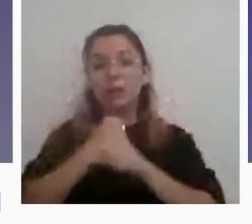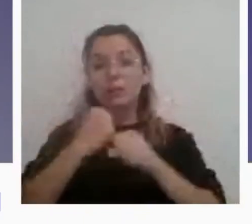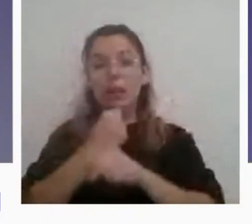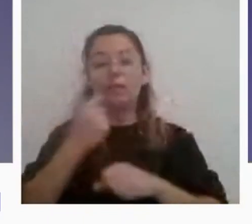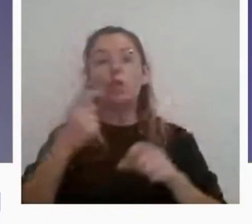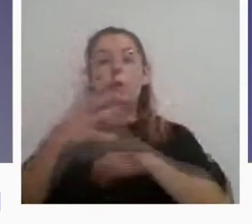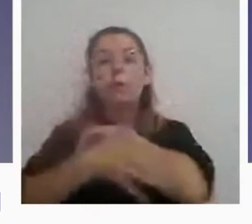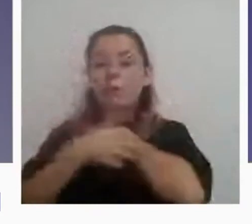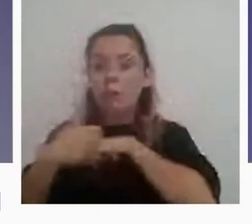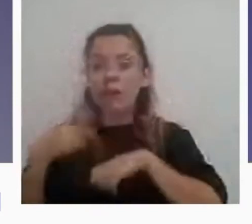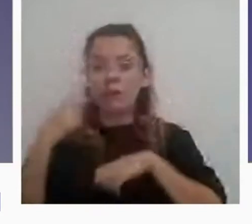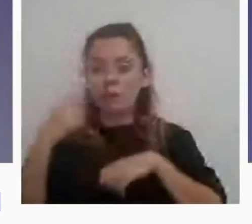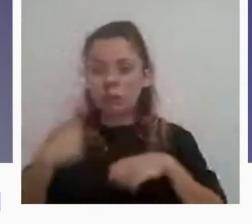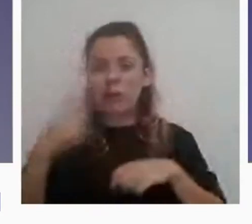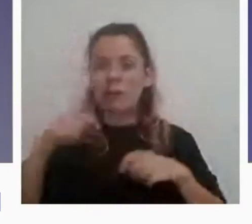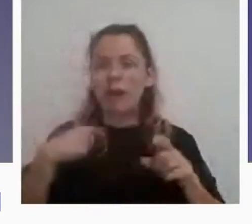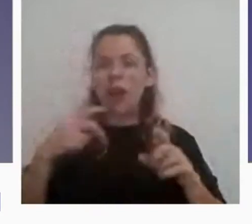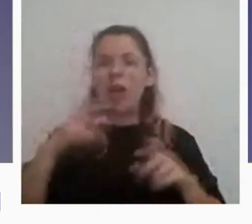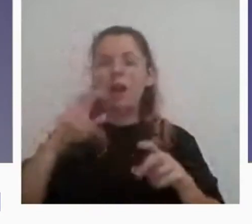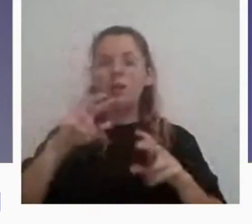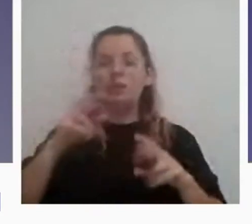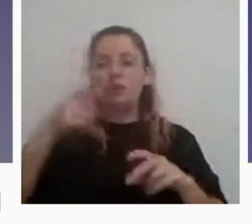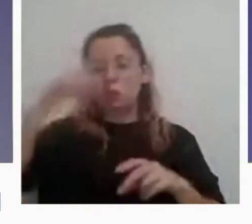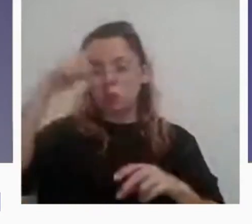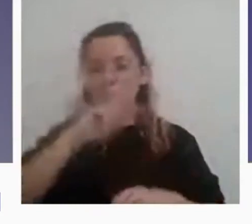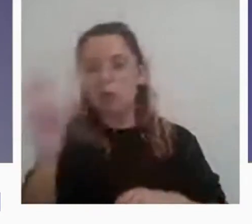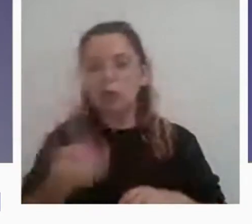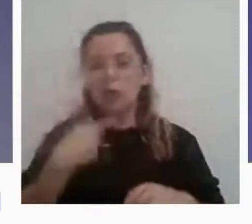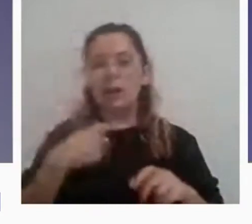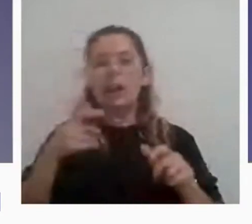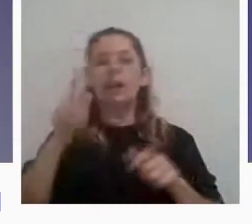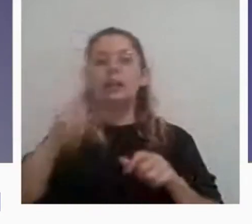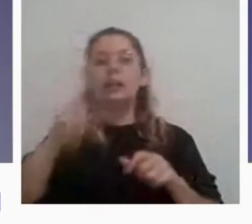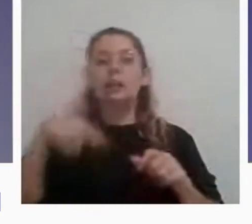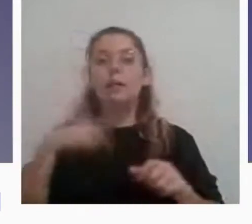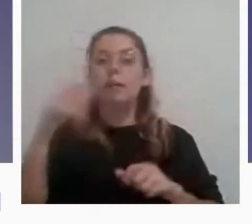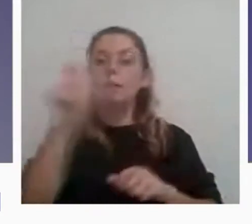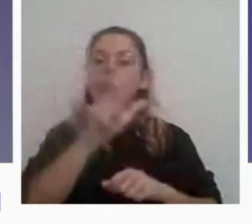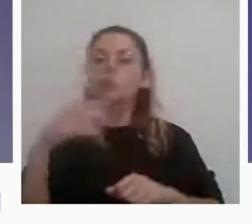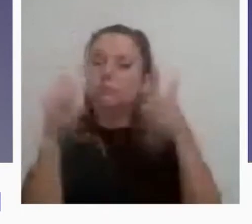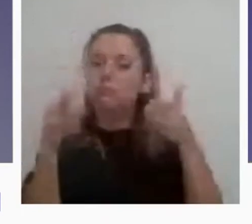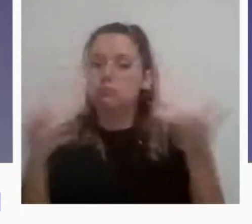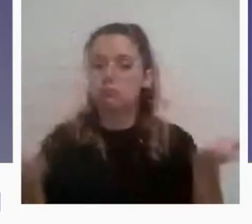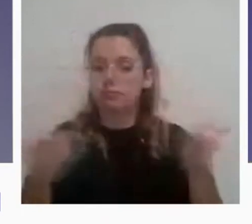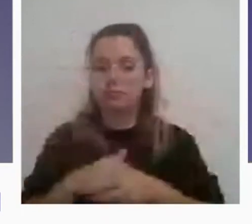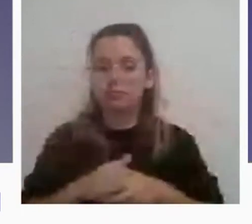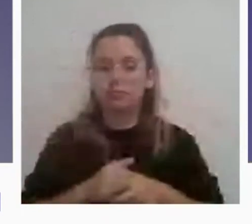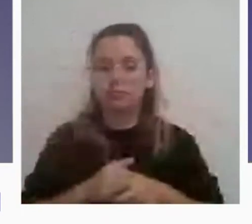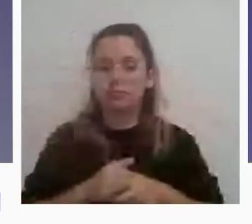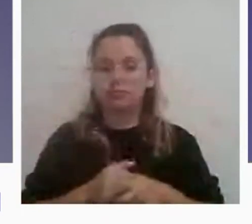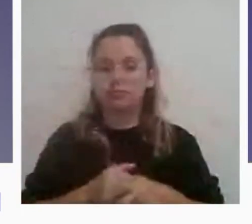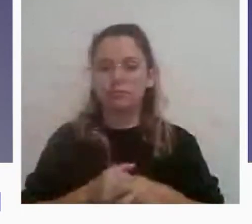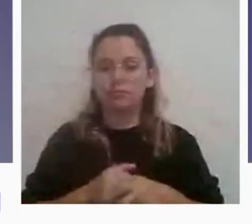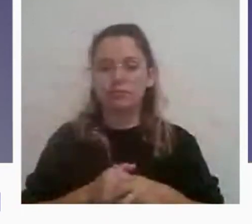el cambio climático en estas comunidades. Tenemos el foco con personas jóvenes, me resulta muy interesante lo que presentaba